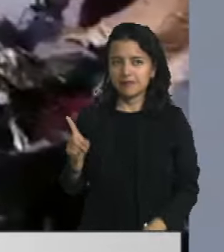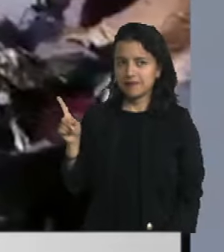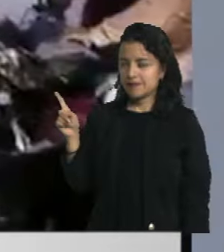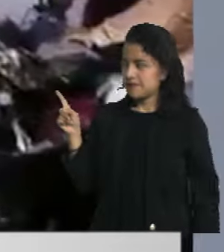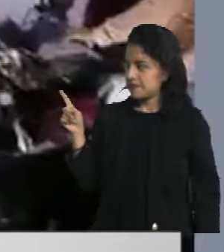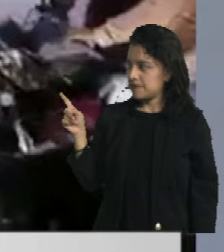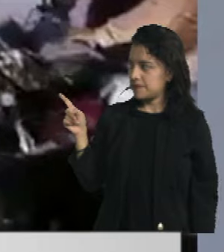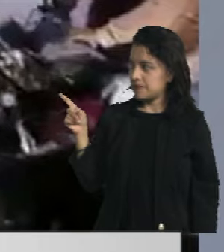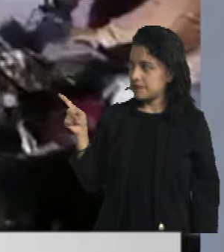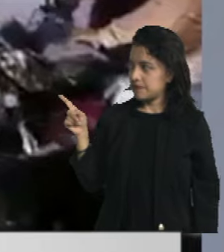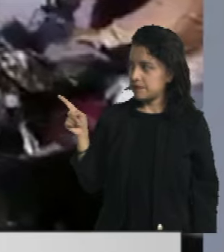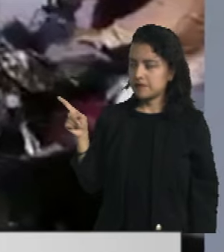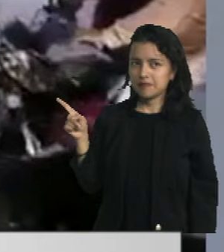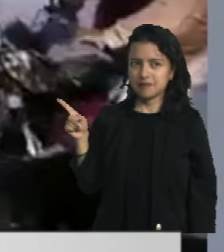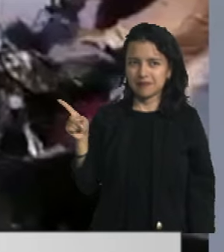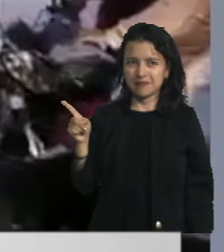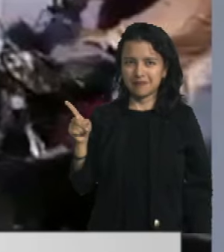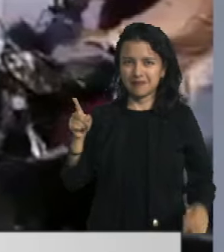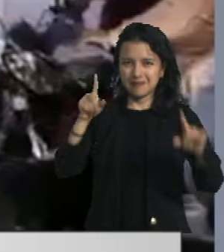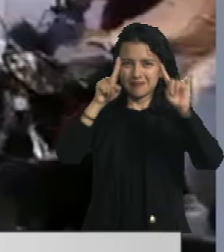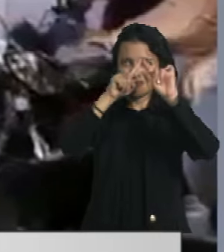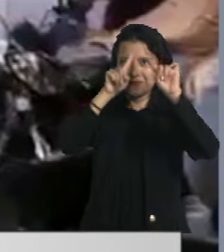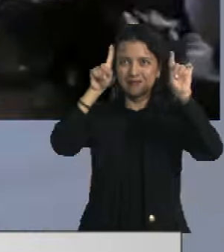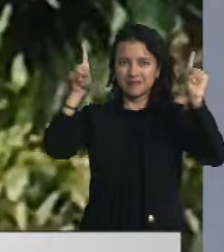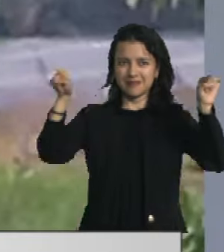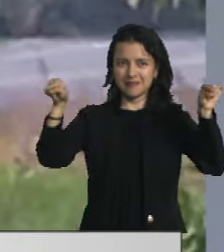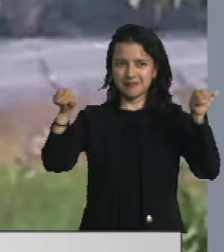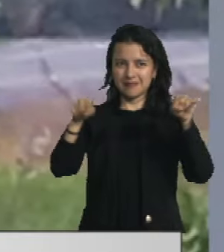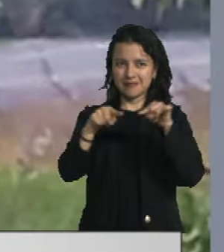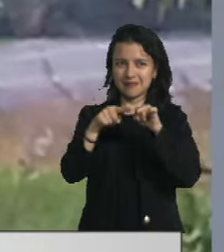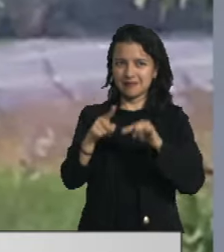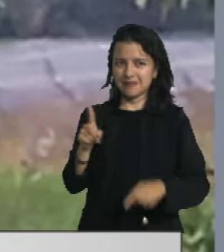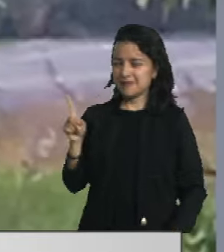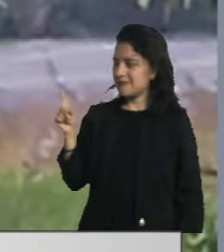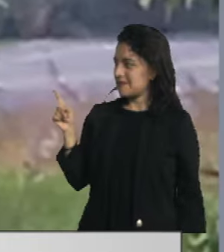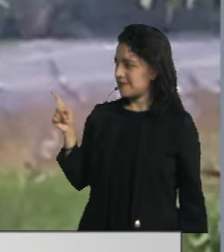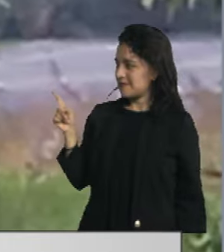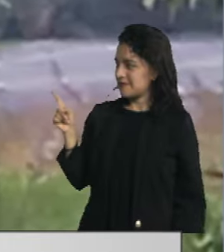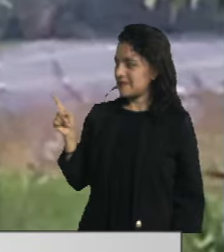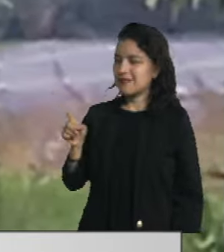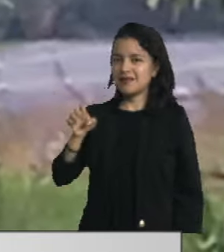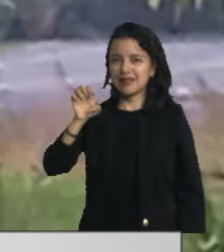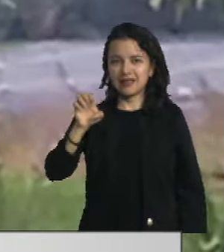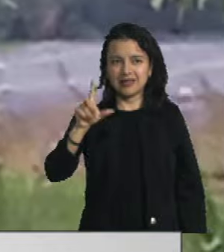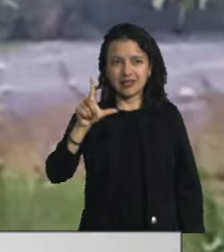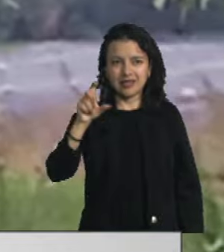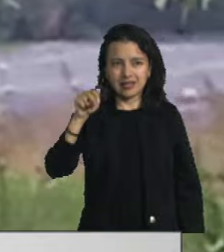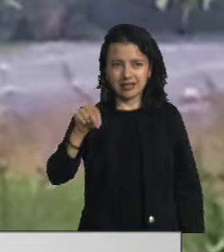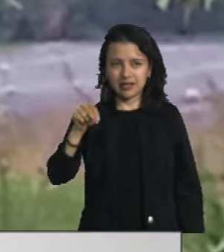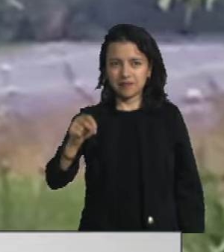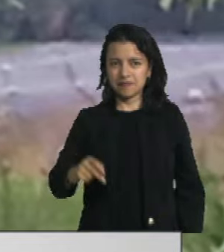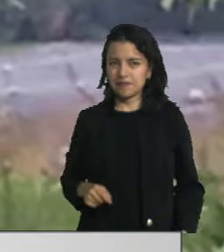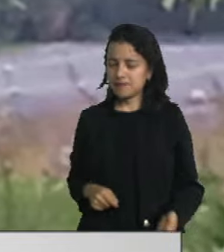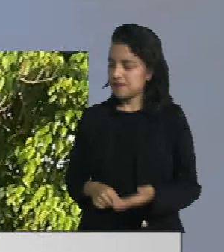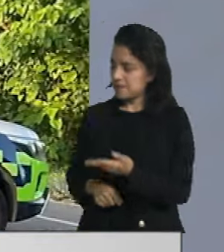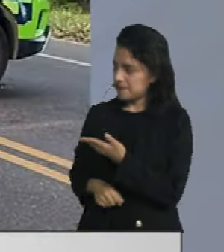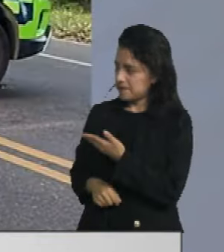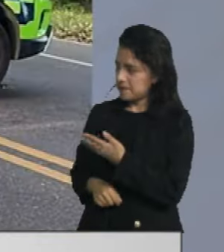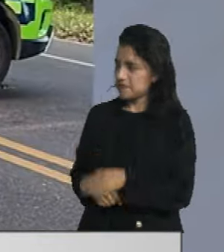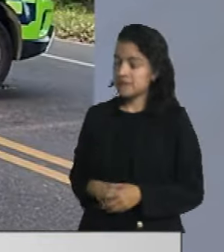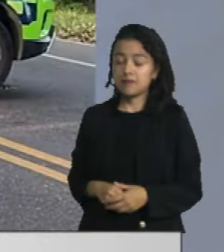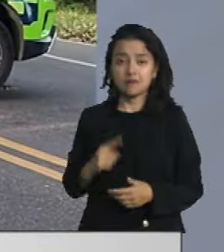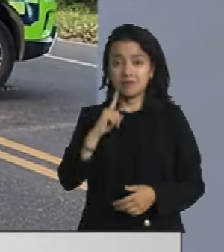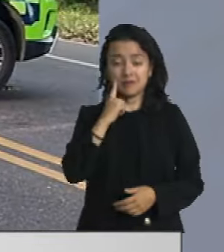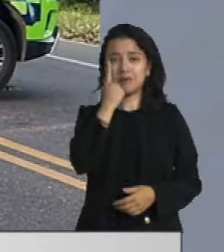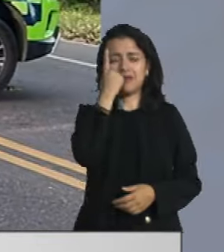Tomás, instalada en un aviso de detección electrónica. Es la primera vez en el departamento del Atlántico en medio de la escalada de